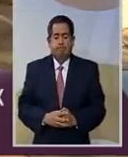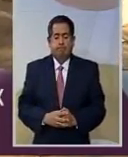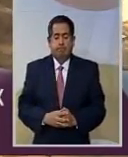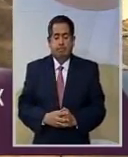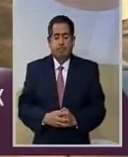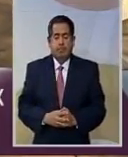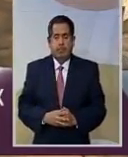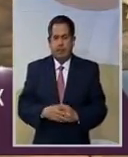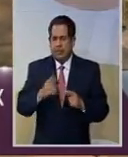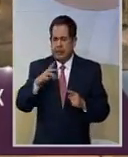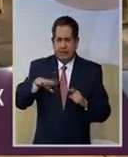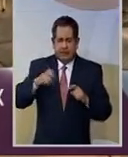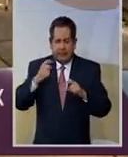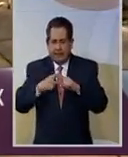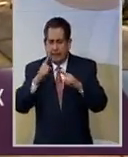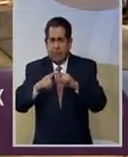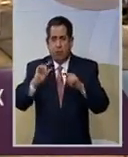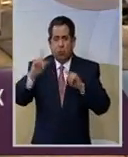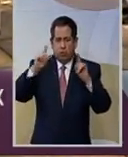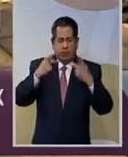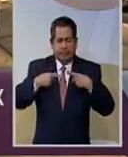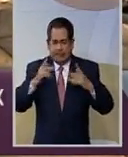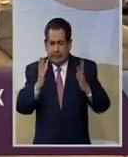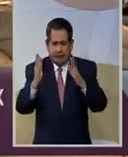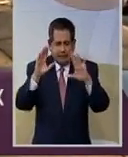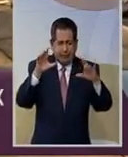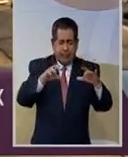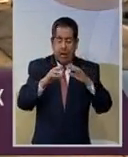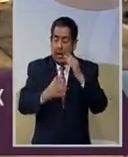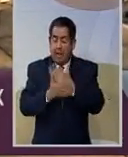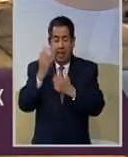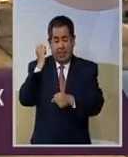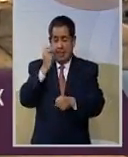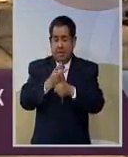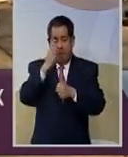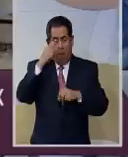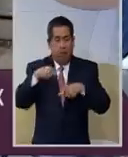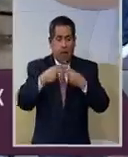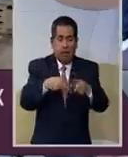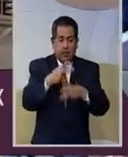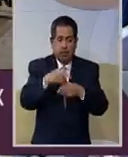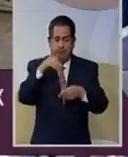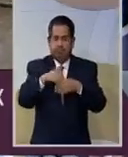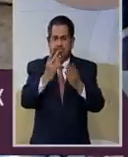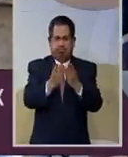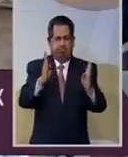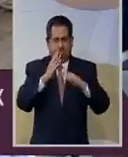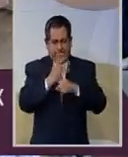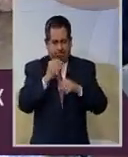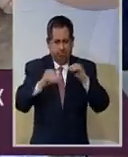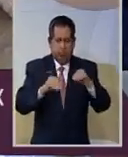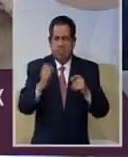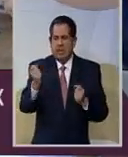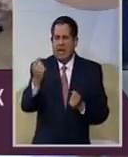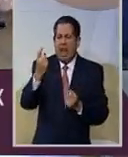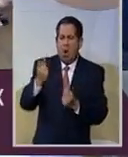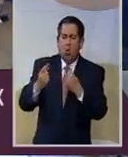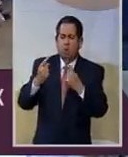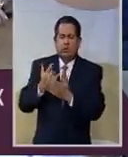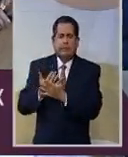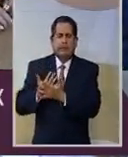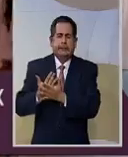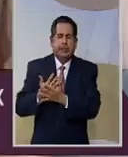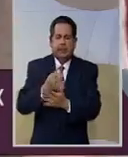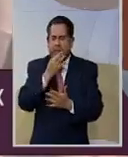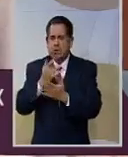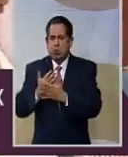Y a pesar del esfuerzo de un sinnúmero de funcionarios de casilla que desde temprana hora acudieron a iniciar la instalación de las urnas, en algunos casos hubo que esperar unos